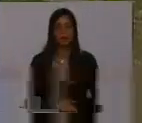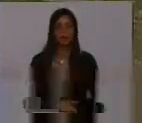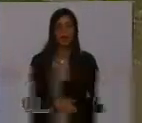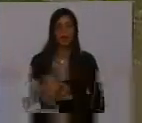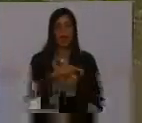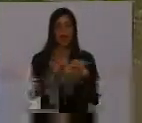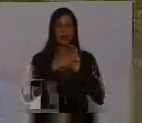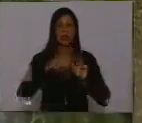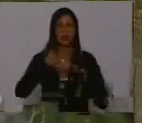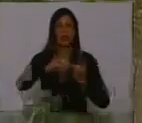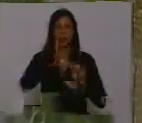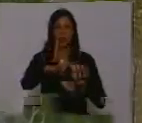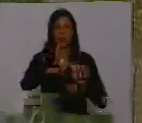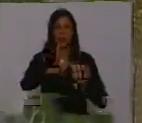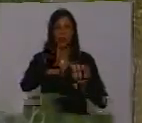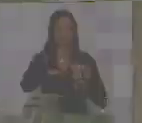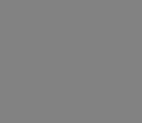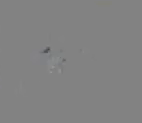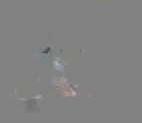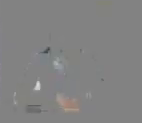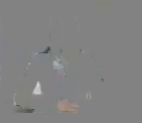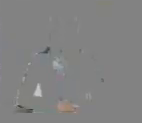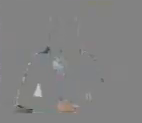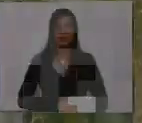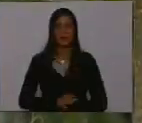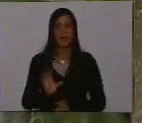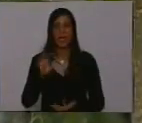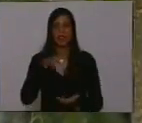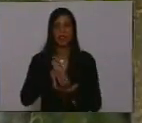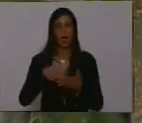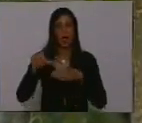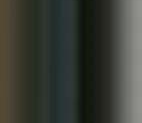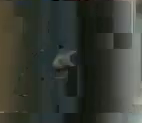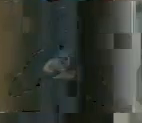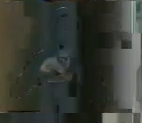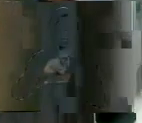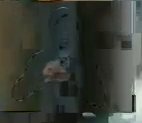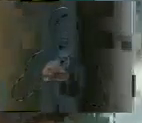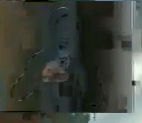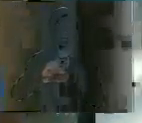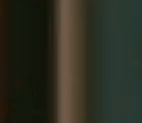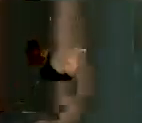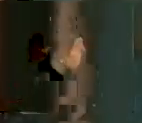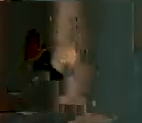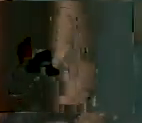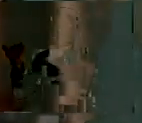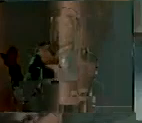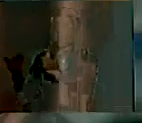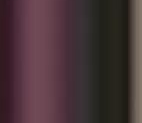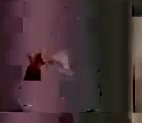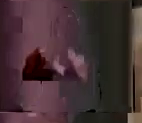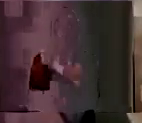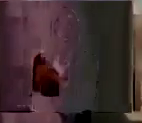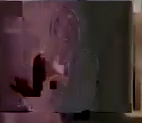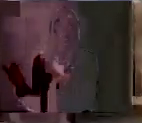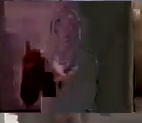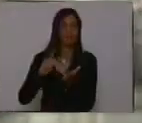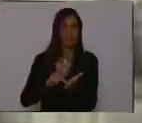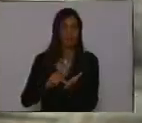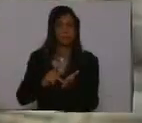Artículo 2. El Estado, con la participación solidaria de las familias y la